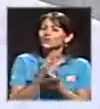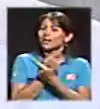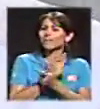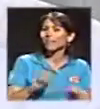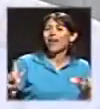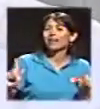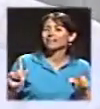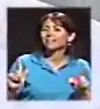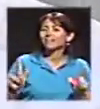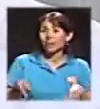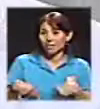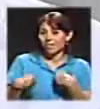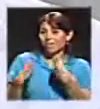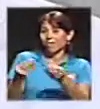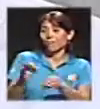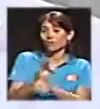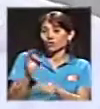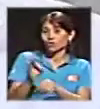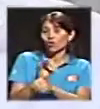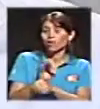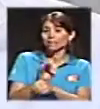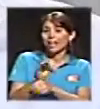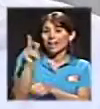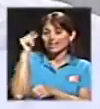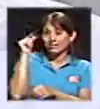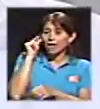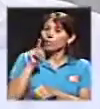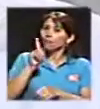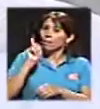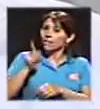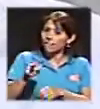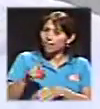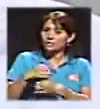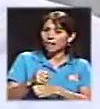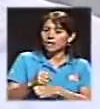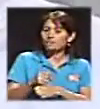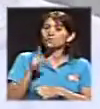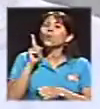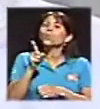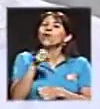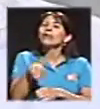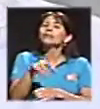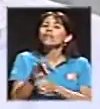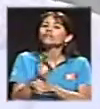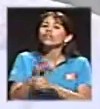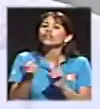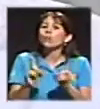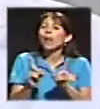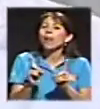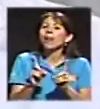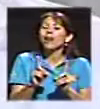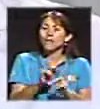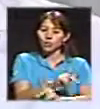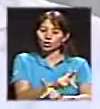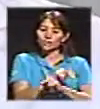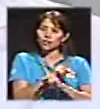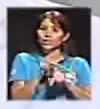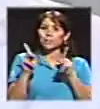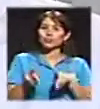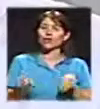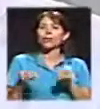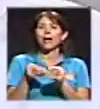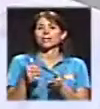funciones al Estado en cierta medida, y una de ellas es la protección de las personas menos o más desprotegidas, o sea, con menos